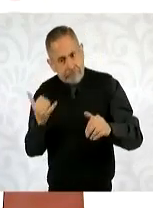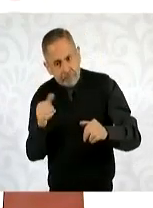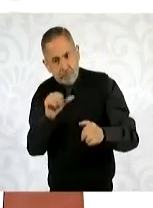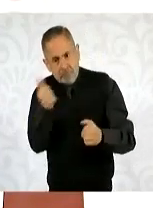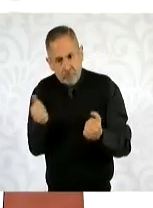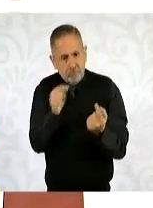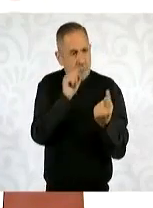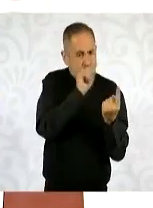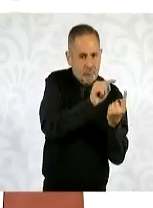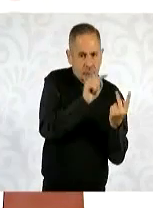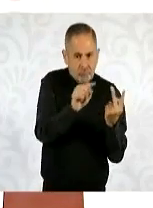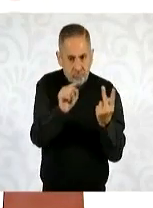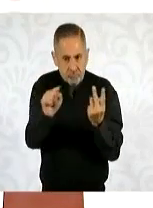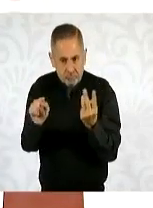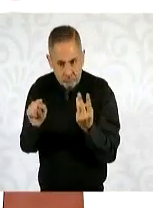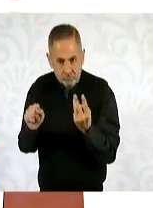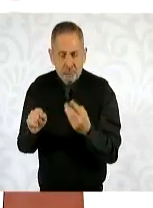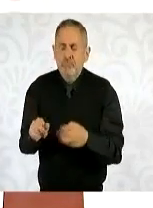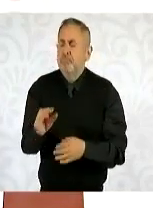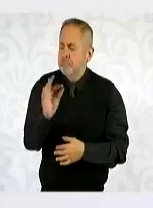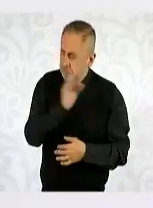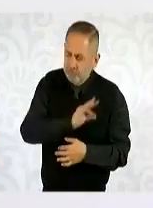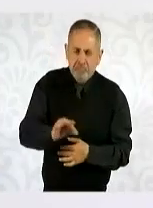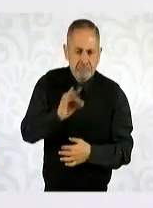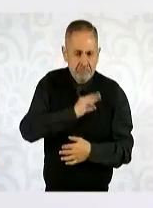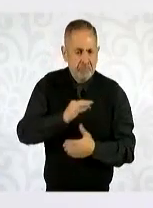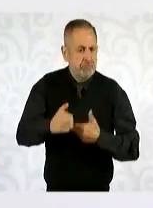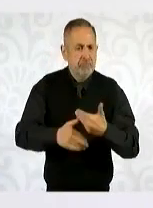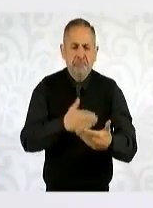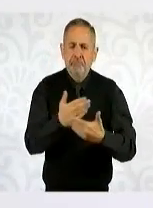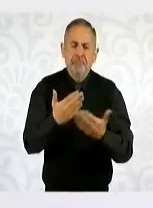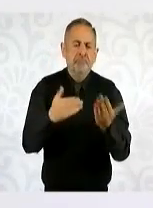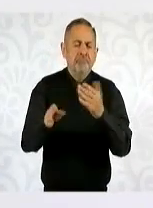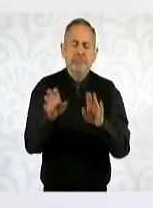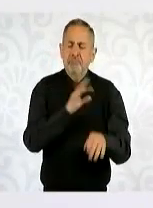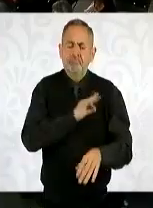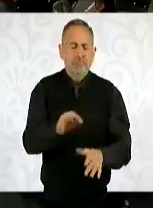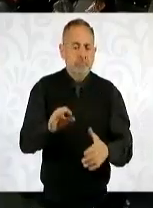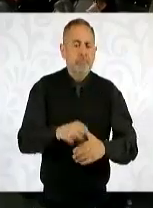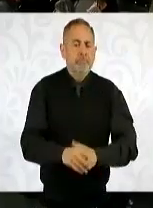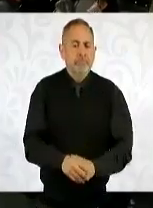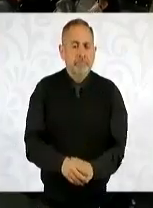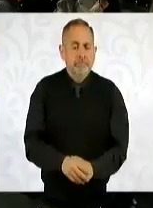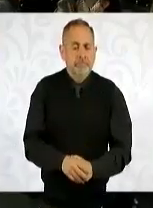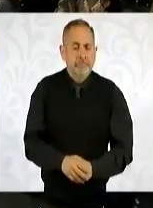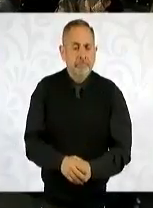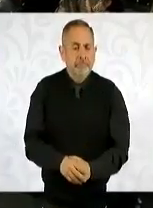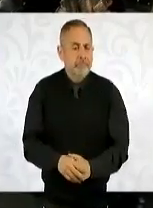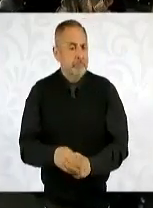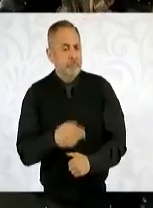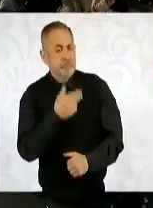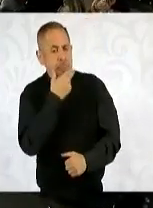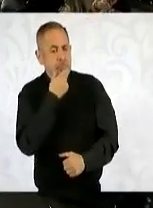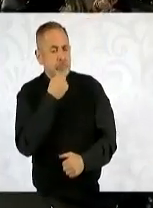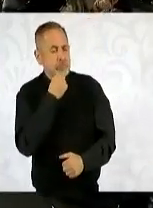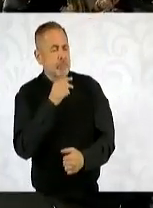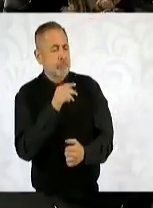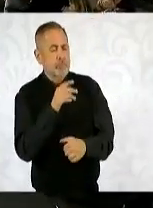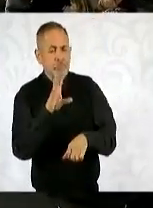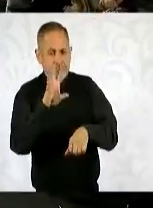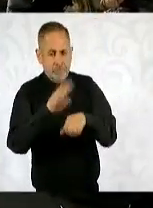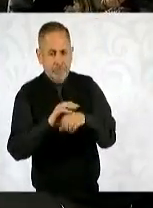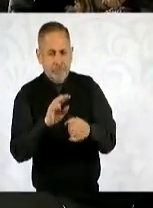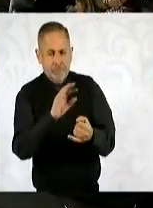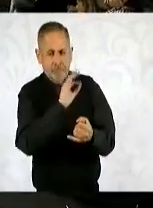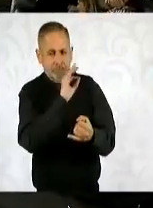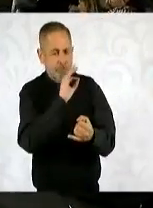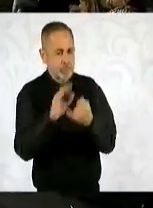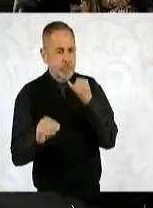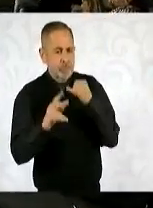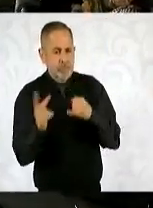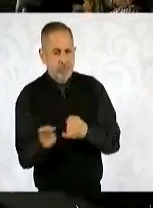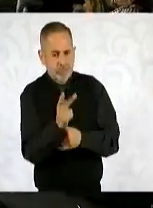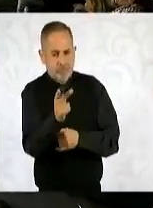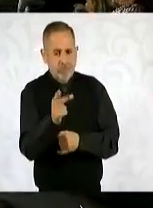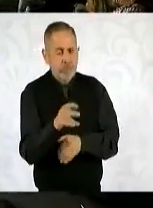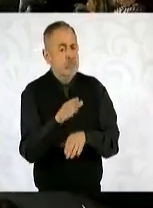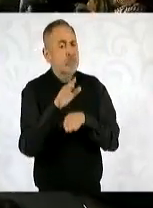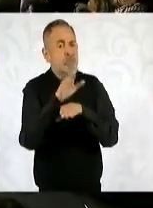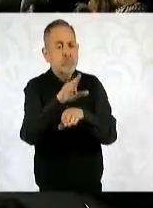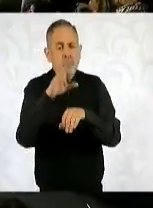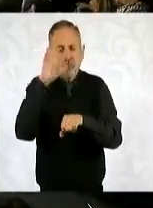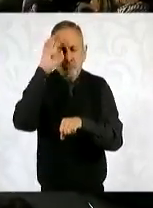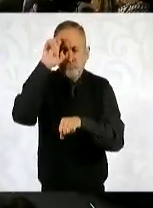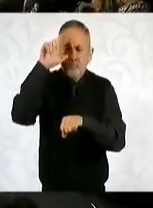pues permiten que esto sea posible. Si me permite otra pregunta, esta tiene que ver con el rescate al patrimonio